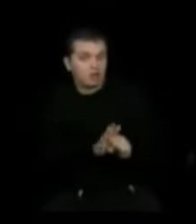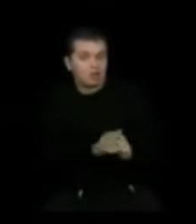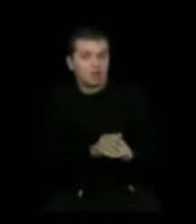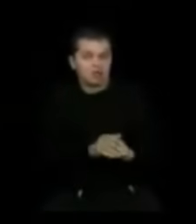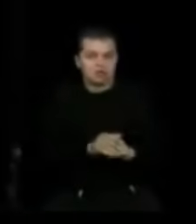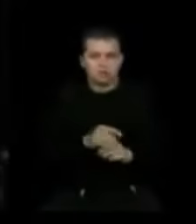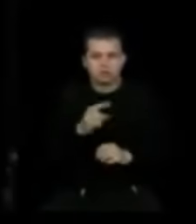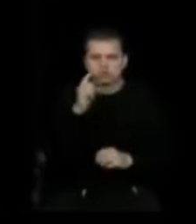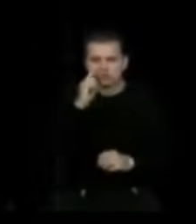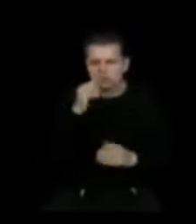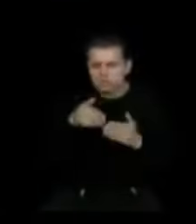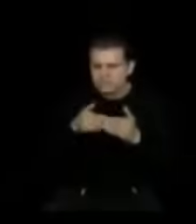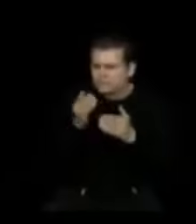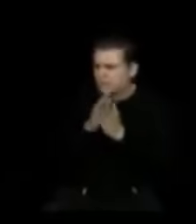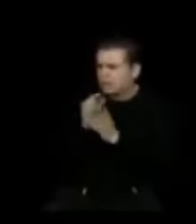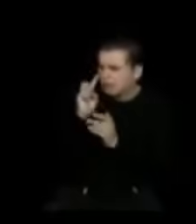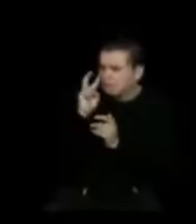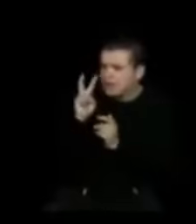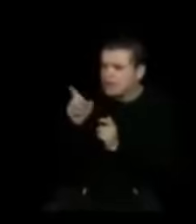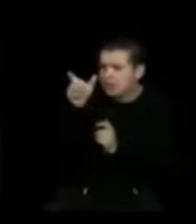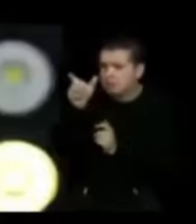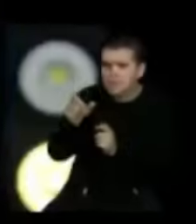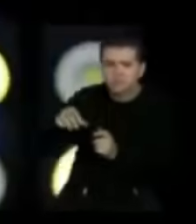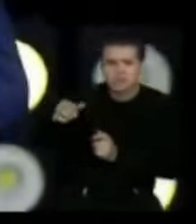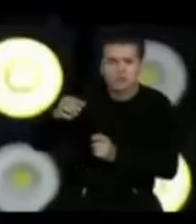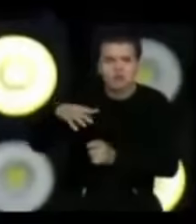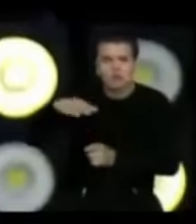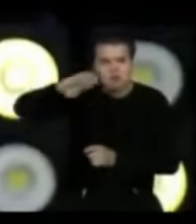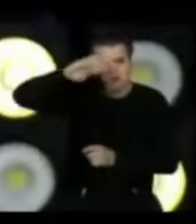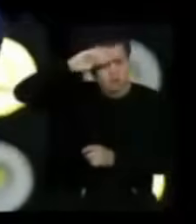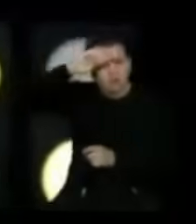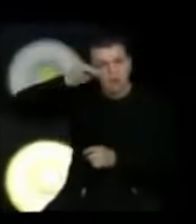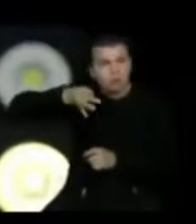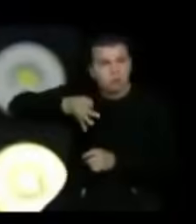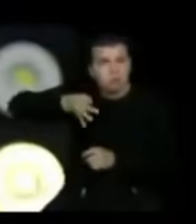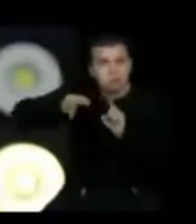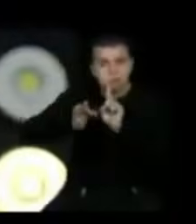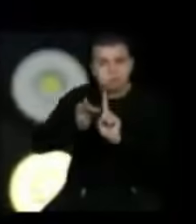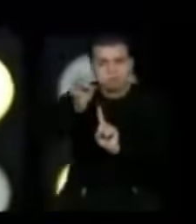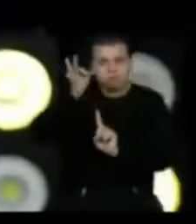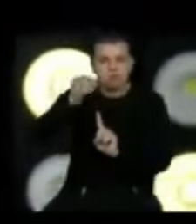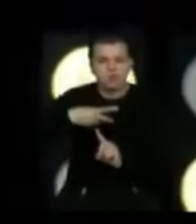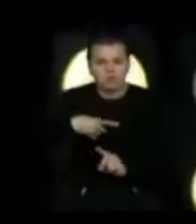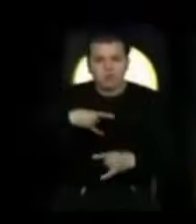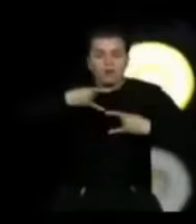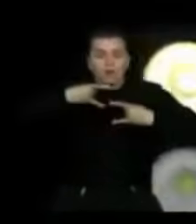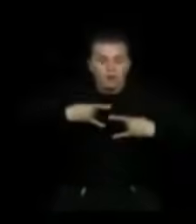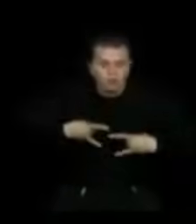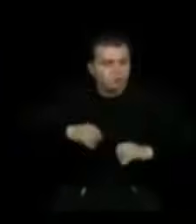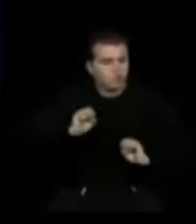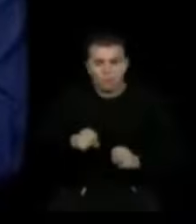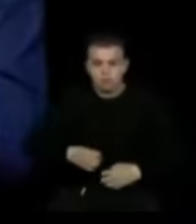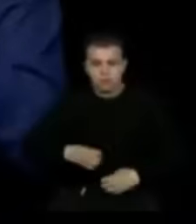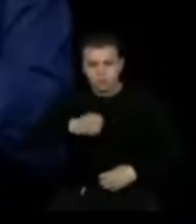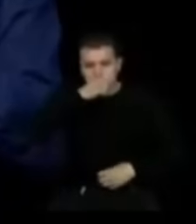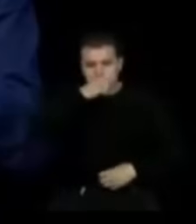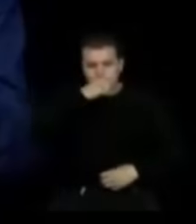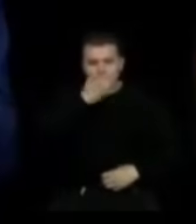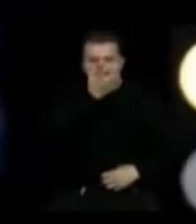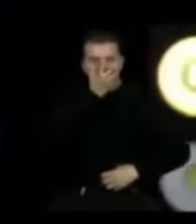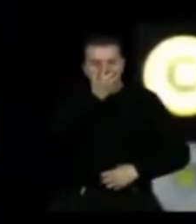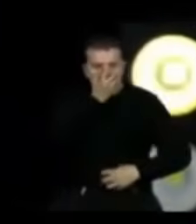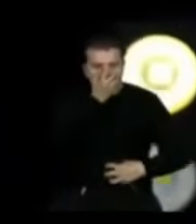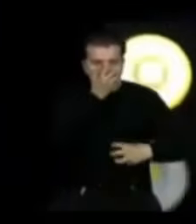De repente usted comenzaba a ver gente con fiebre, tosiendo, no poder respirar, con respiradores. Señales de que